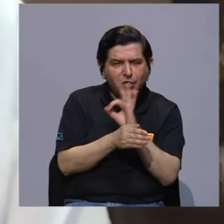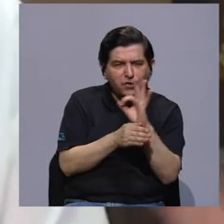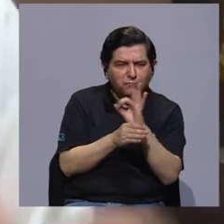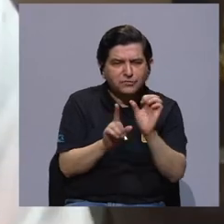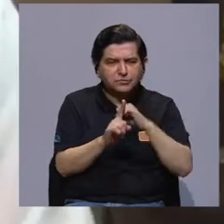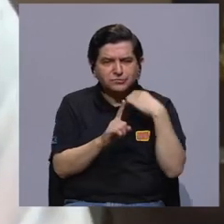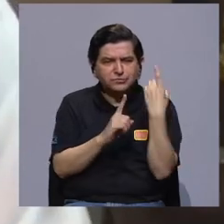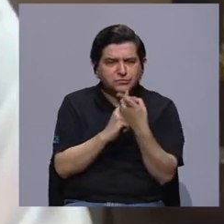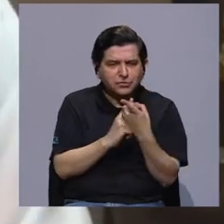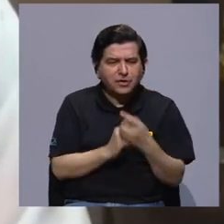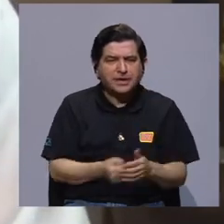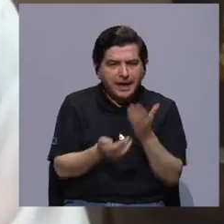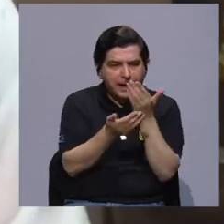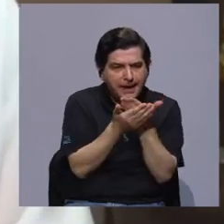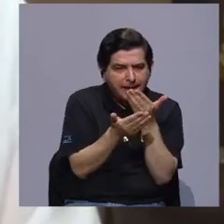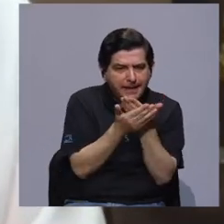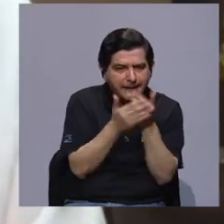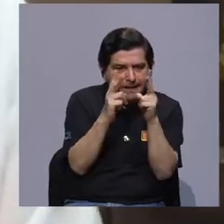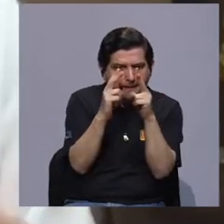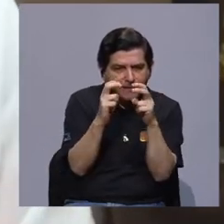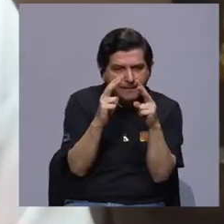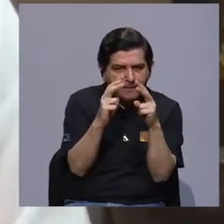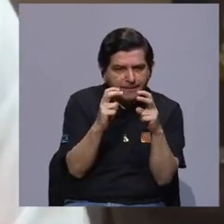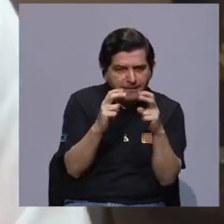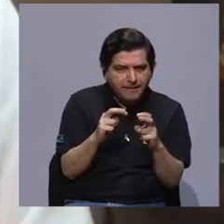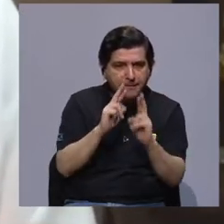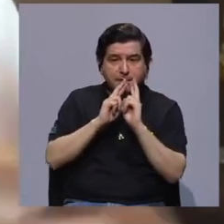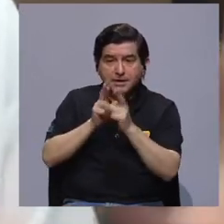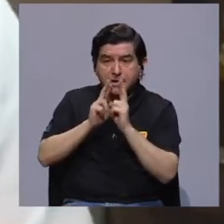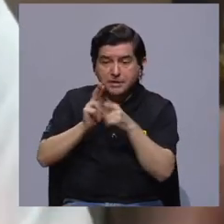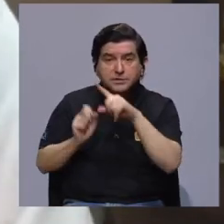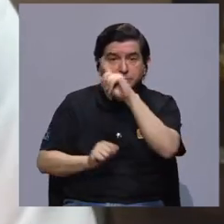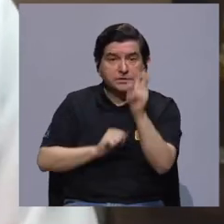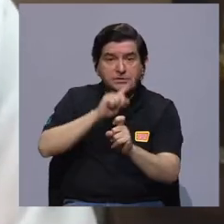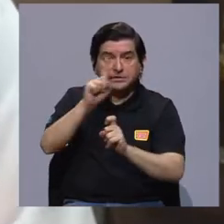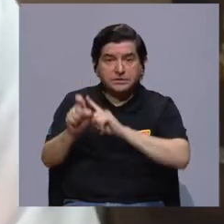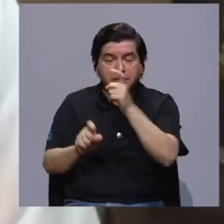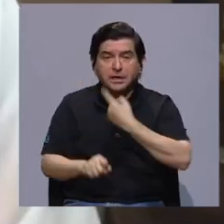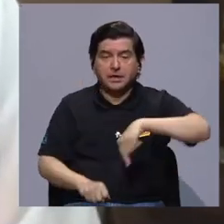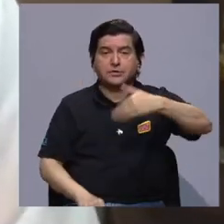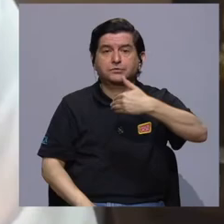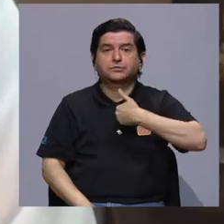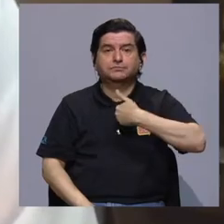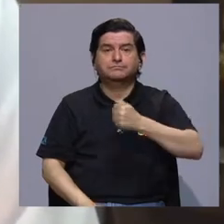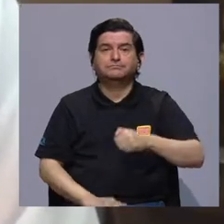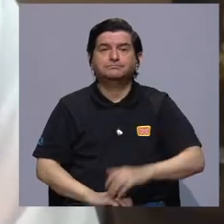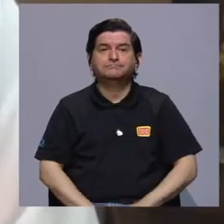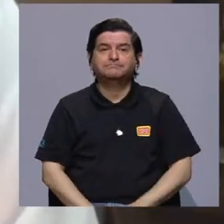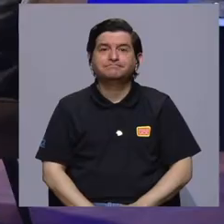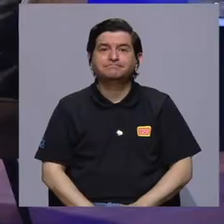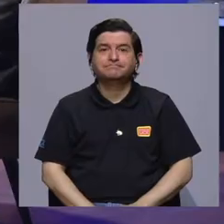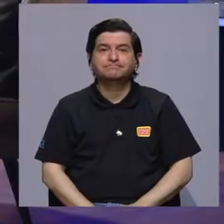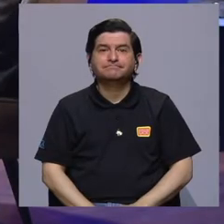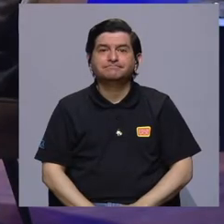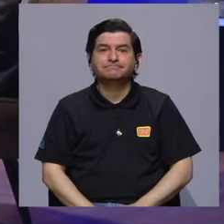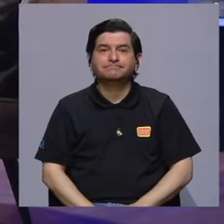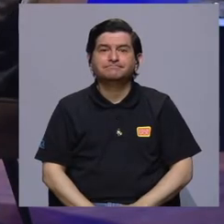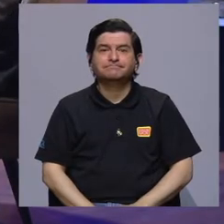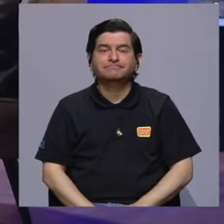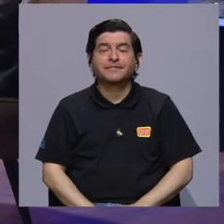cómo funciona la sociedad y tomar muestras para analizar y responder estas preguntas que nosotros tenemos.